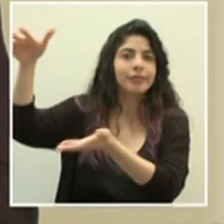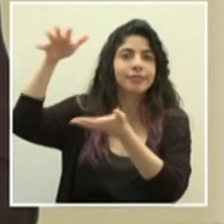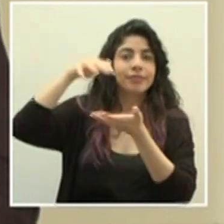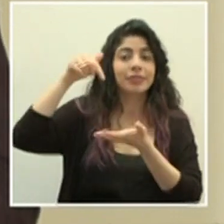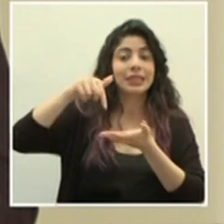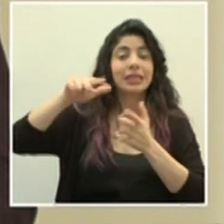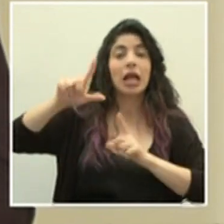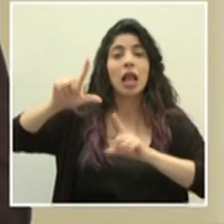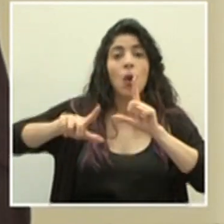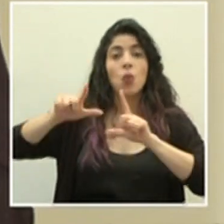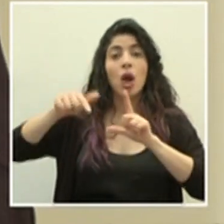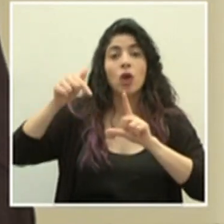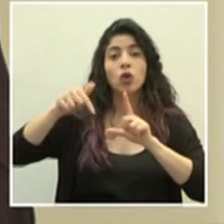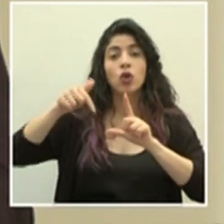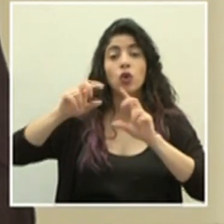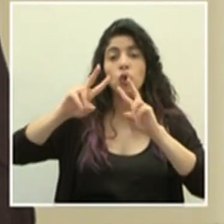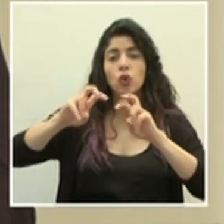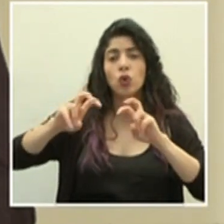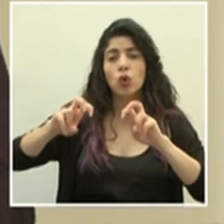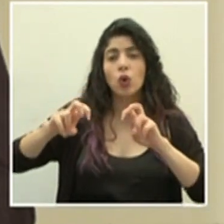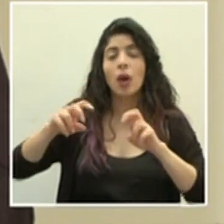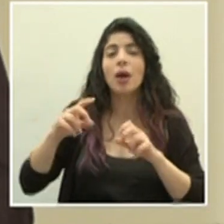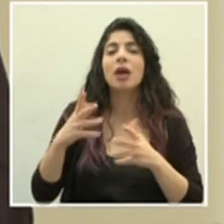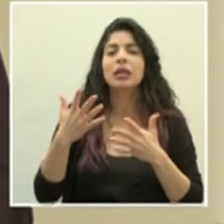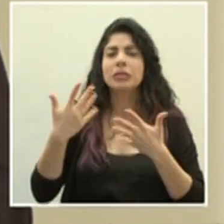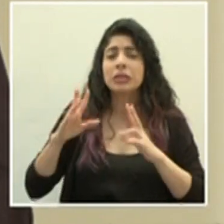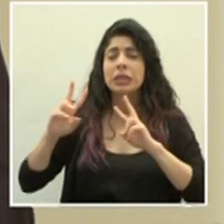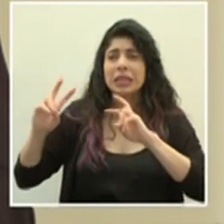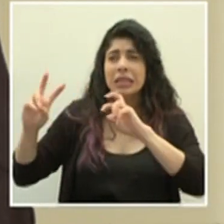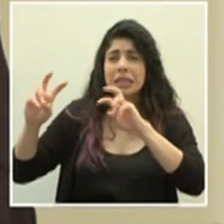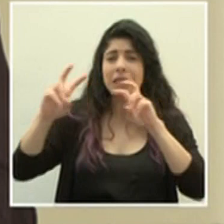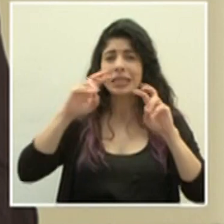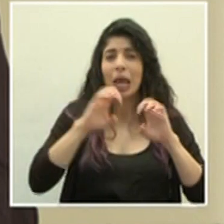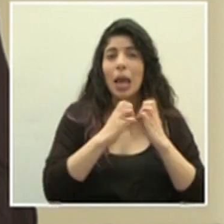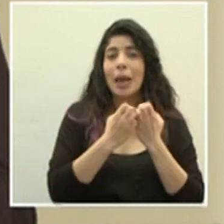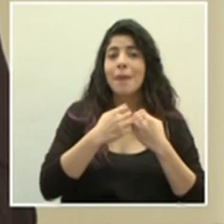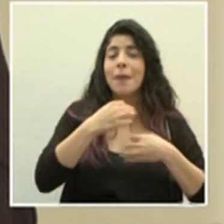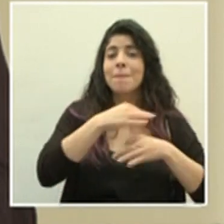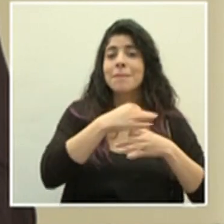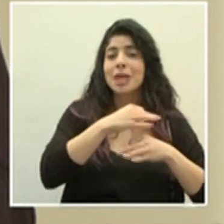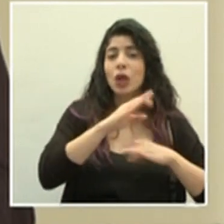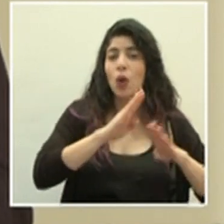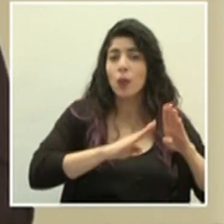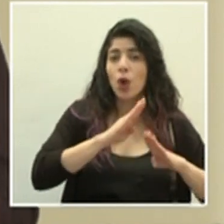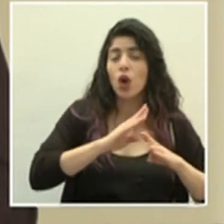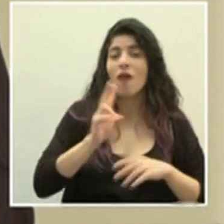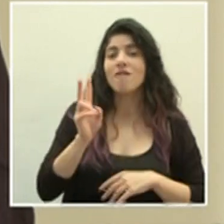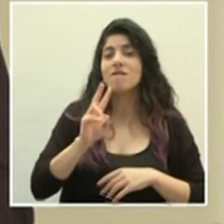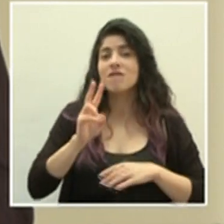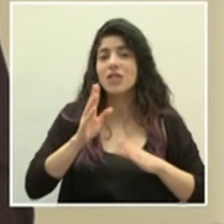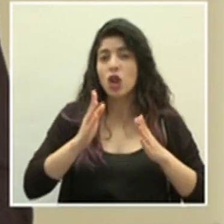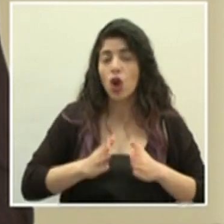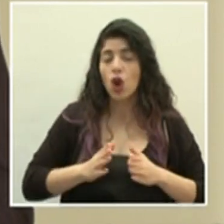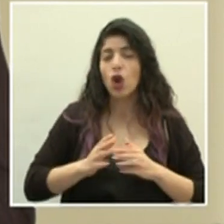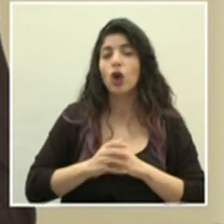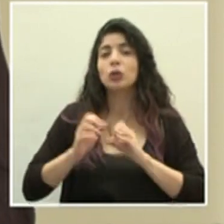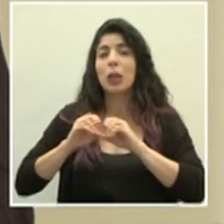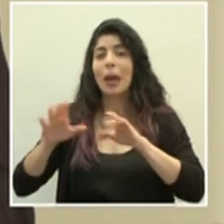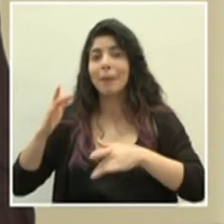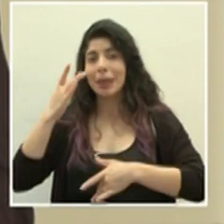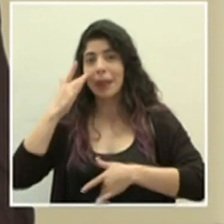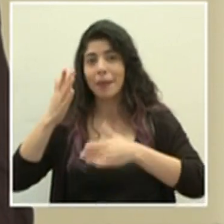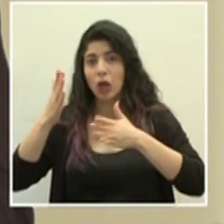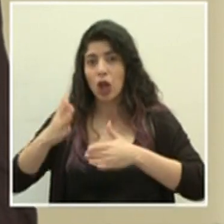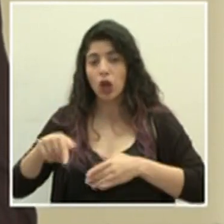pruebas que han cumplido, después de un análisis riguroso con un equipo de microbiólogos, de virólogos, de gente, epidemiólogos, que han estado